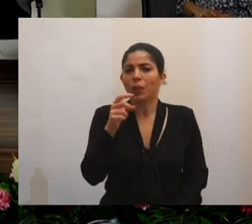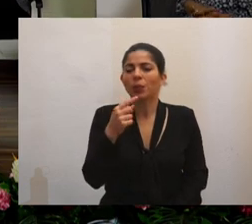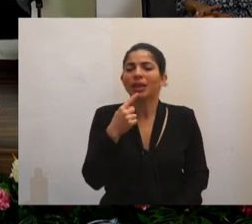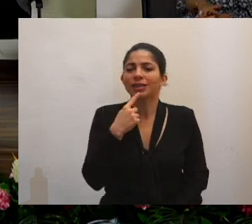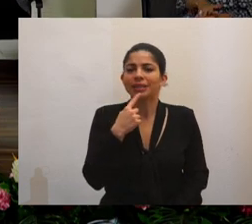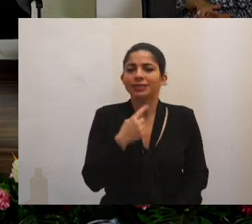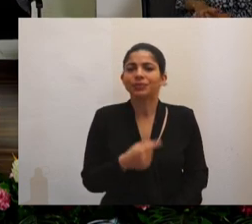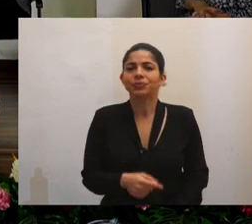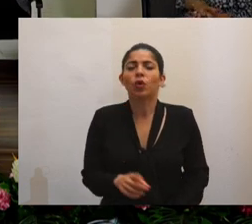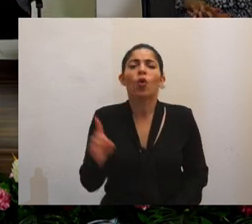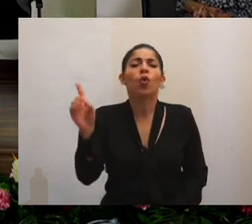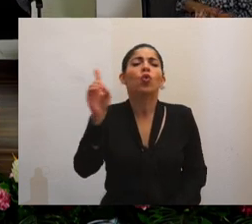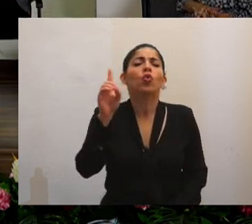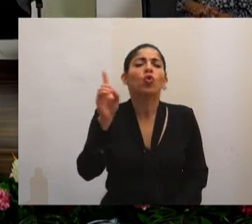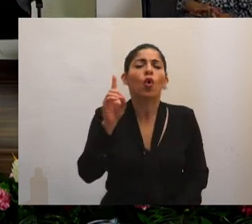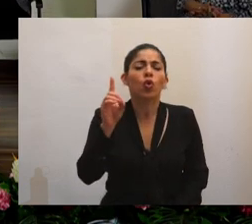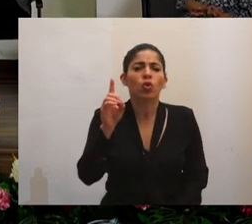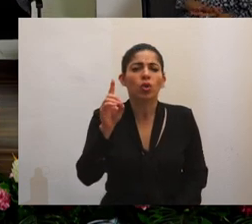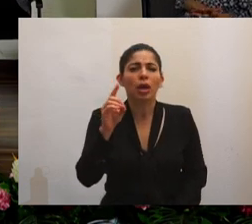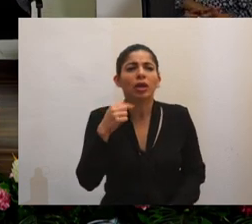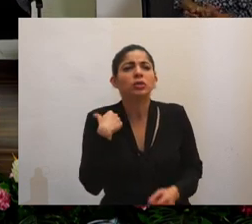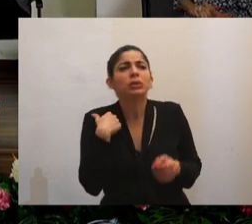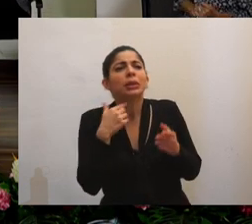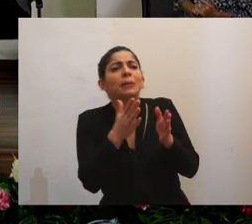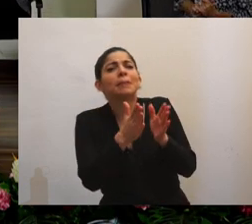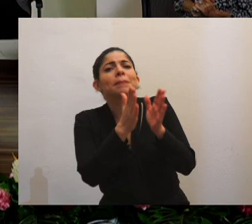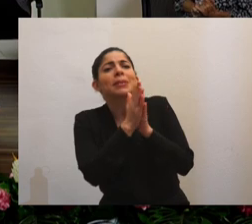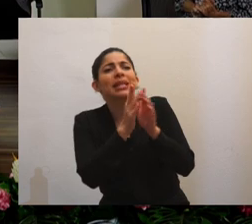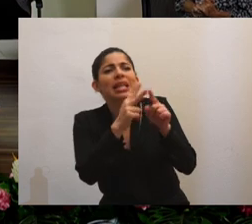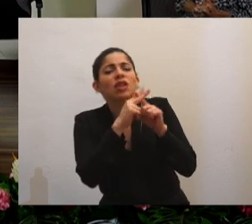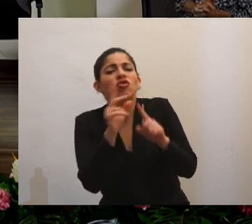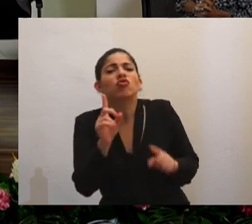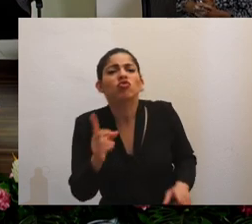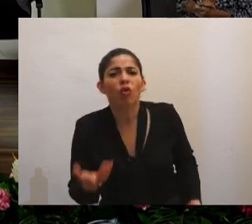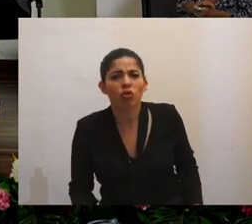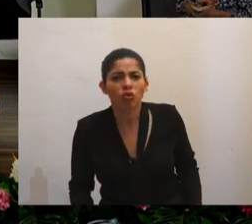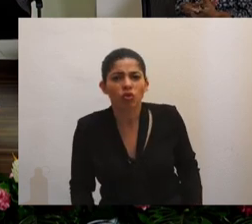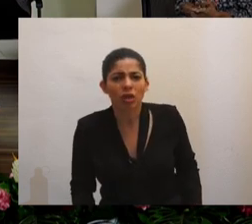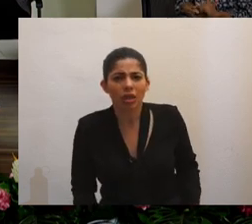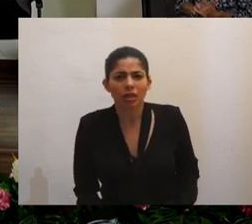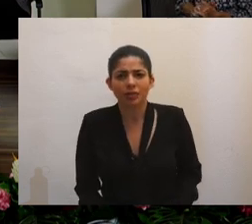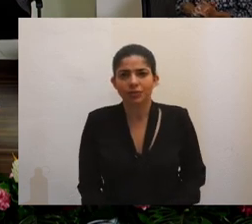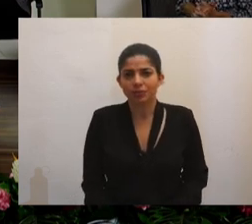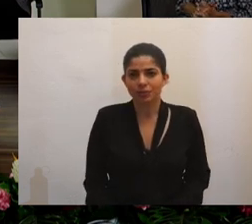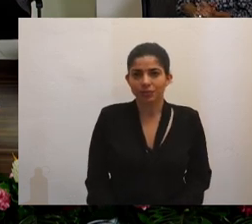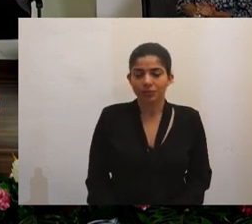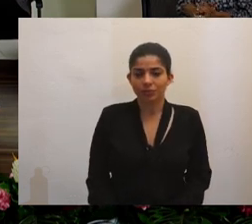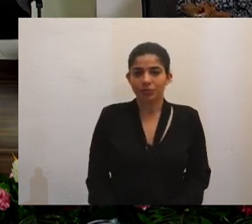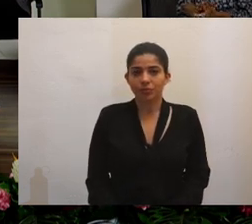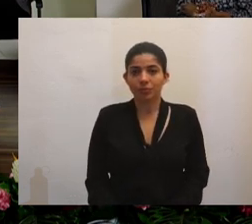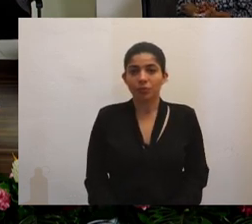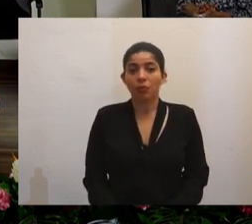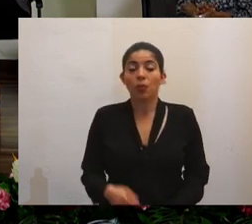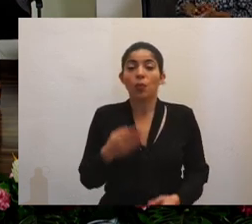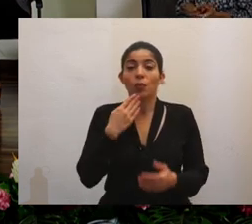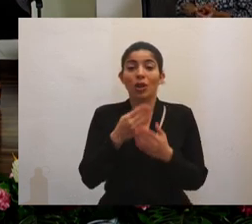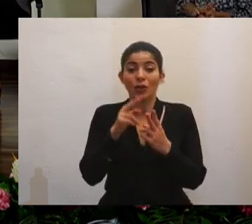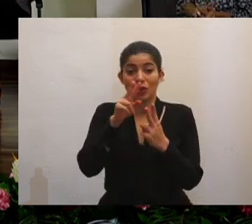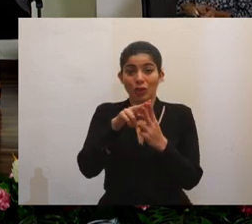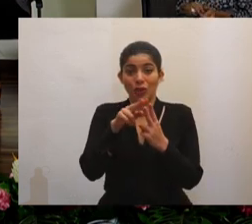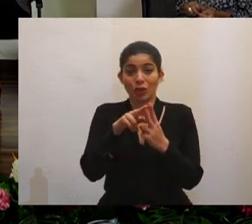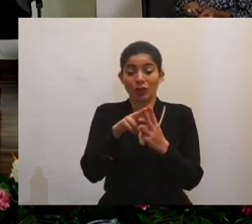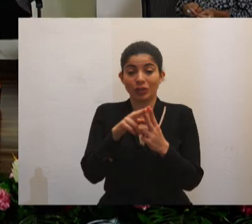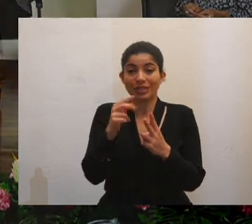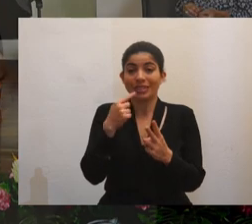es, ¿dónde se pueden pedir estos créditos? Bueno, los dos créditos